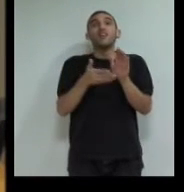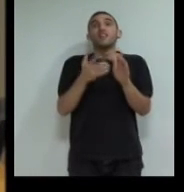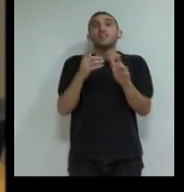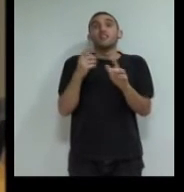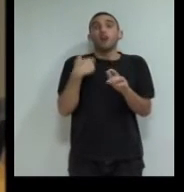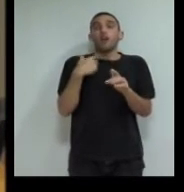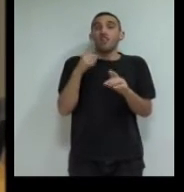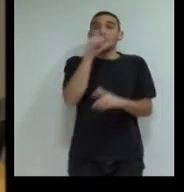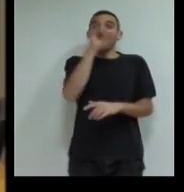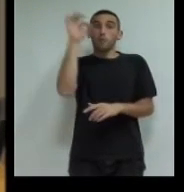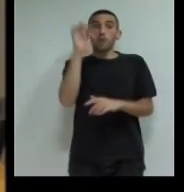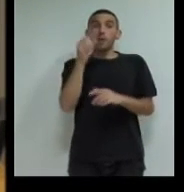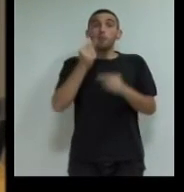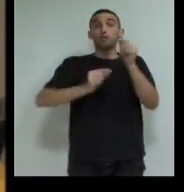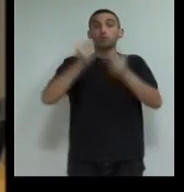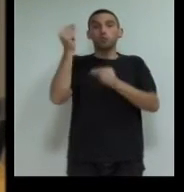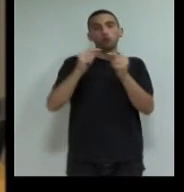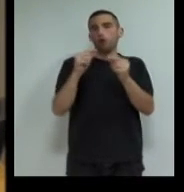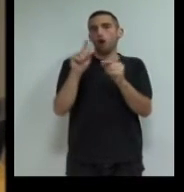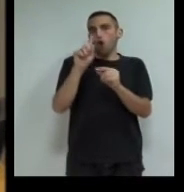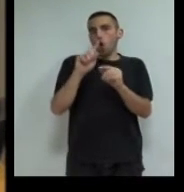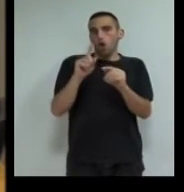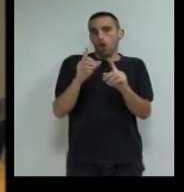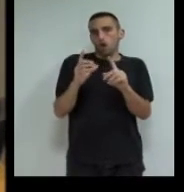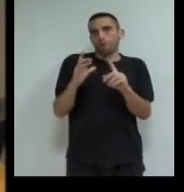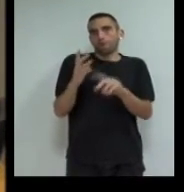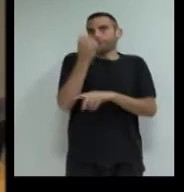cine accesible, idem.